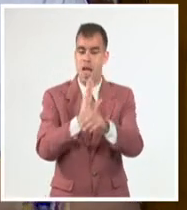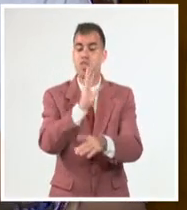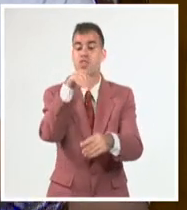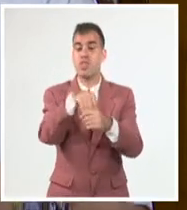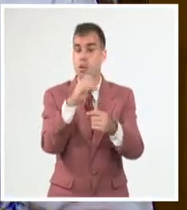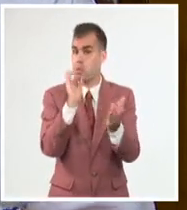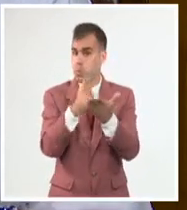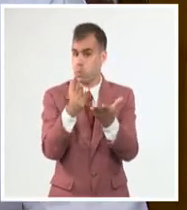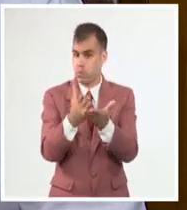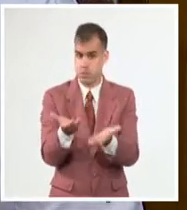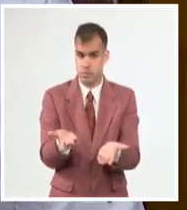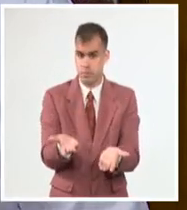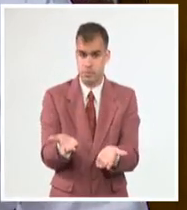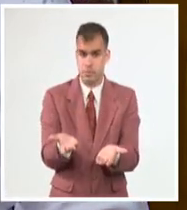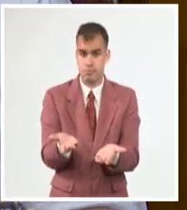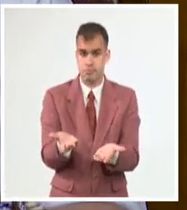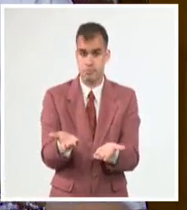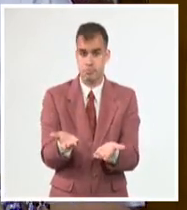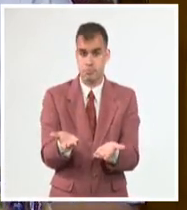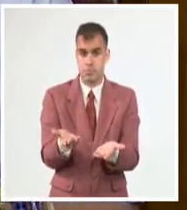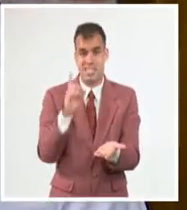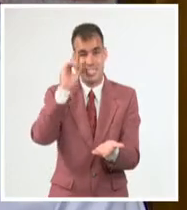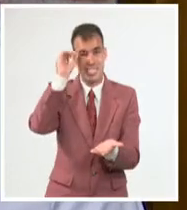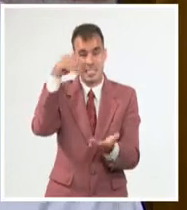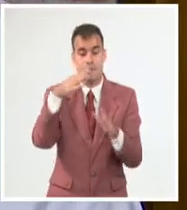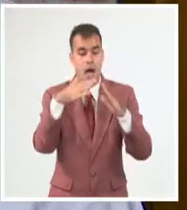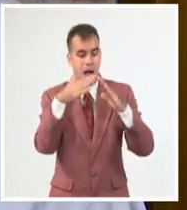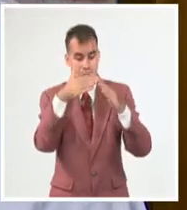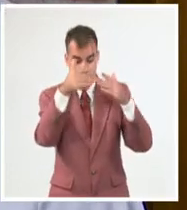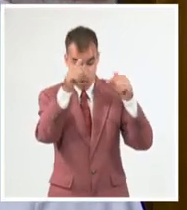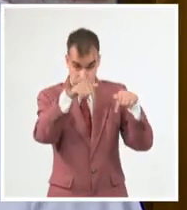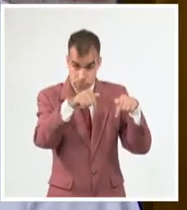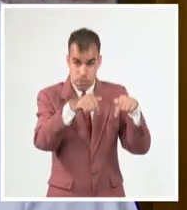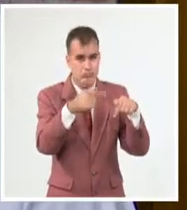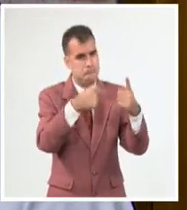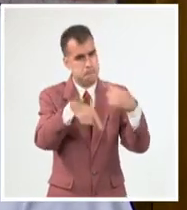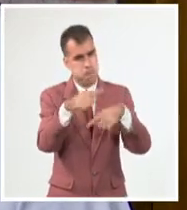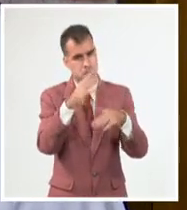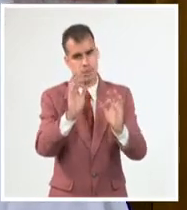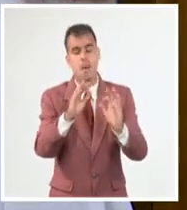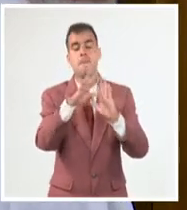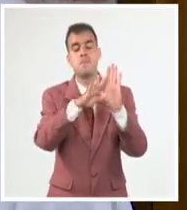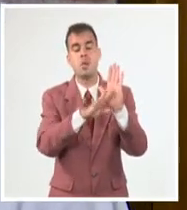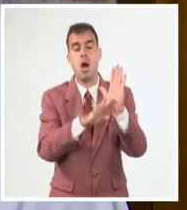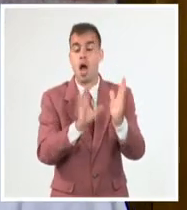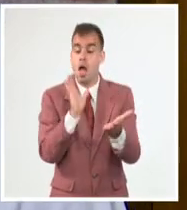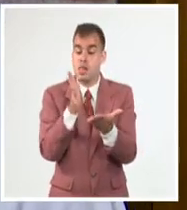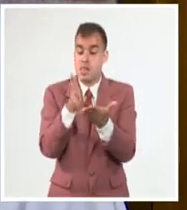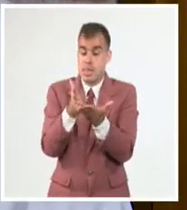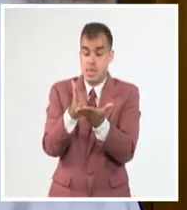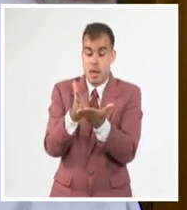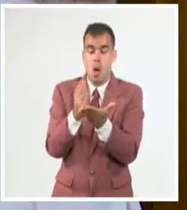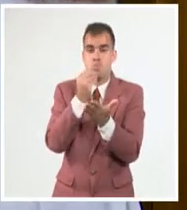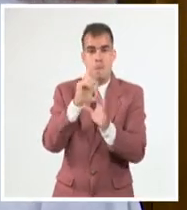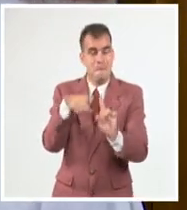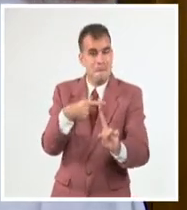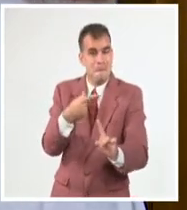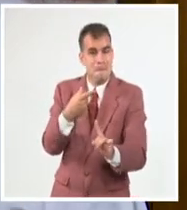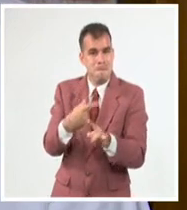escuela y en esa gigantesca escuela que se llama hogar? ¿Cómo nuestros programas educacionales pueden incorporar